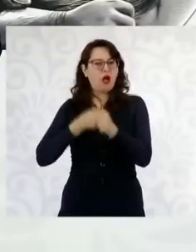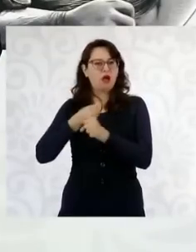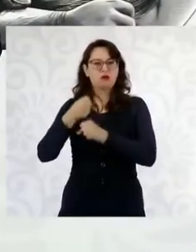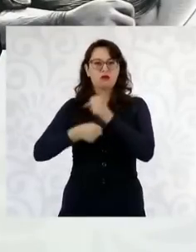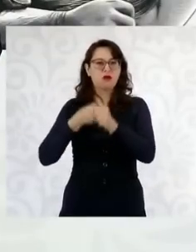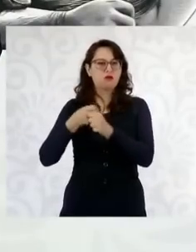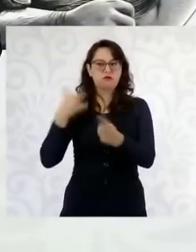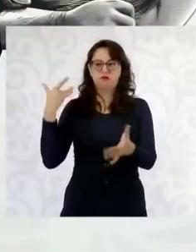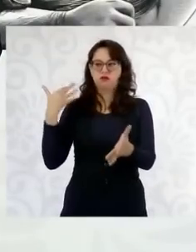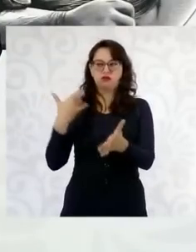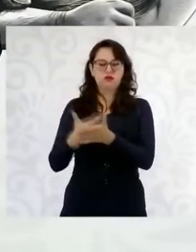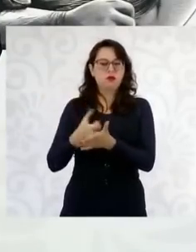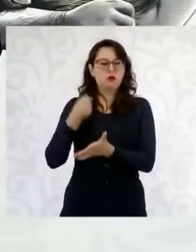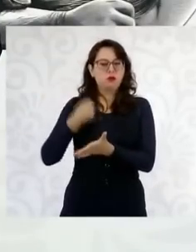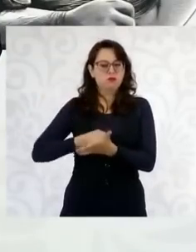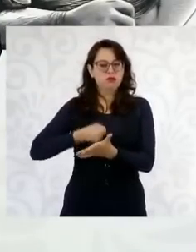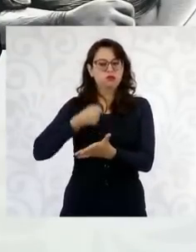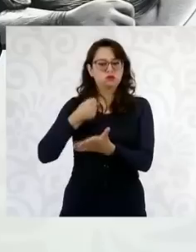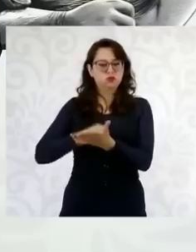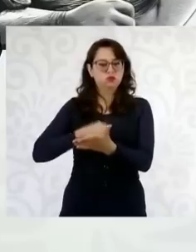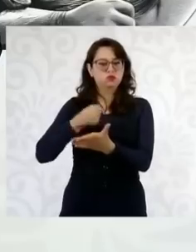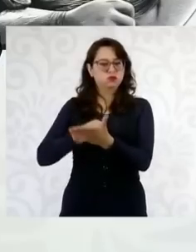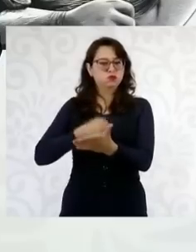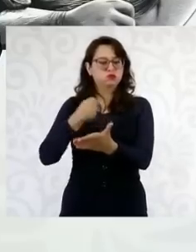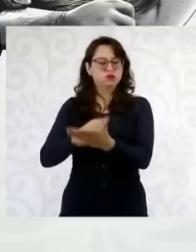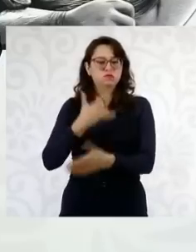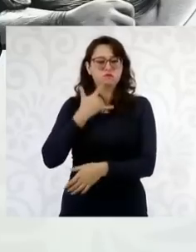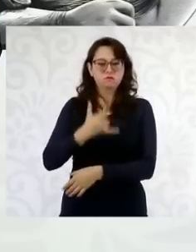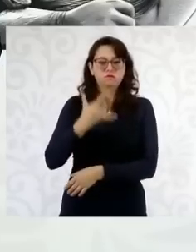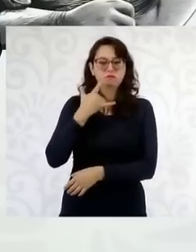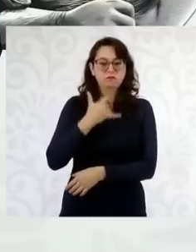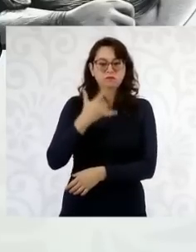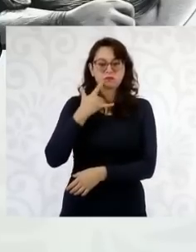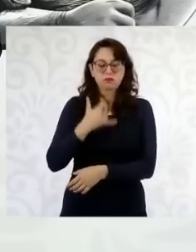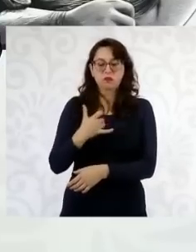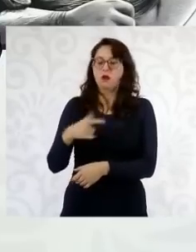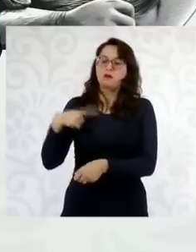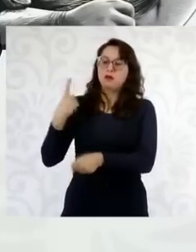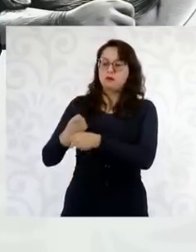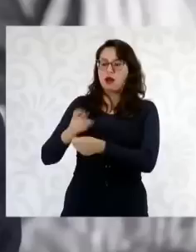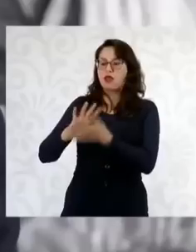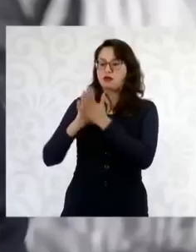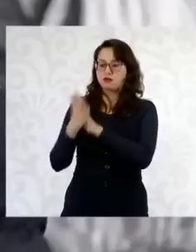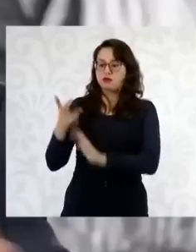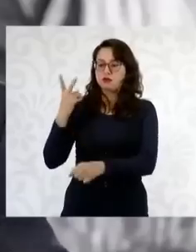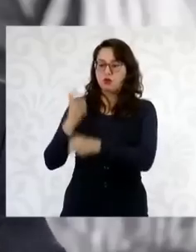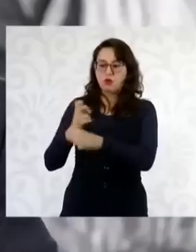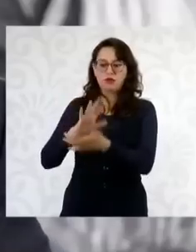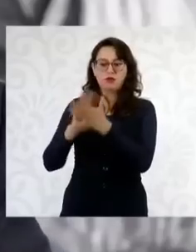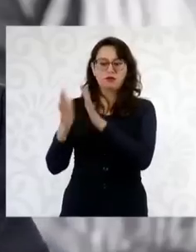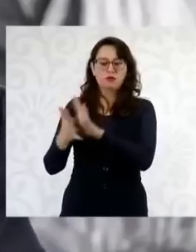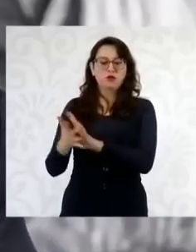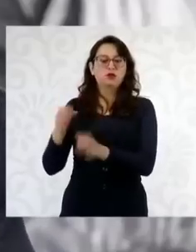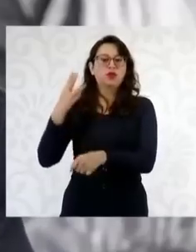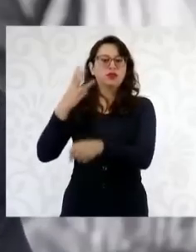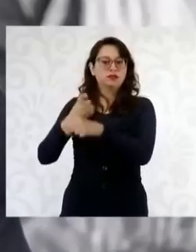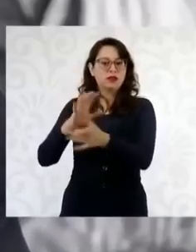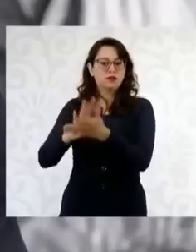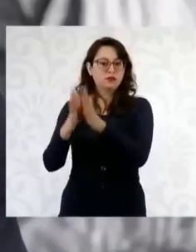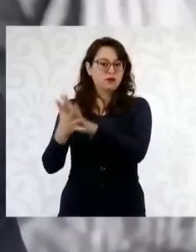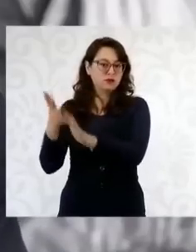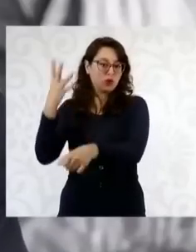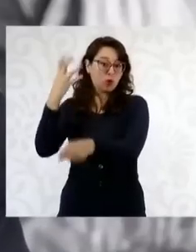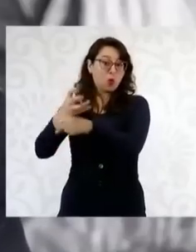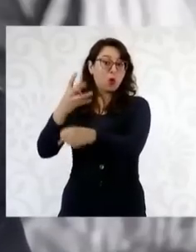de estas ya 4 transformaciones de su vida pública y que han costado